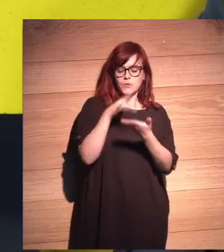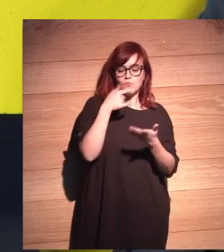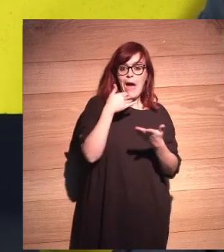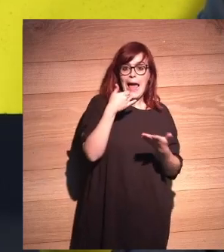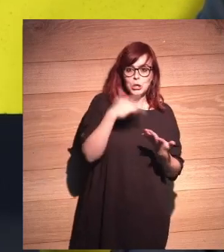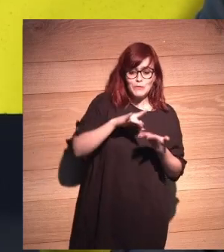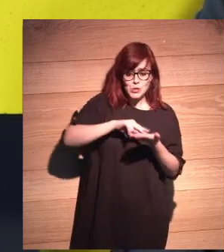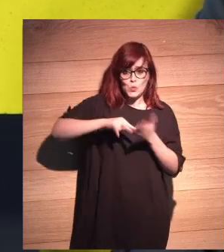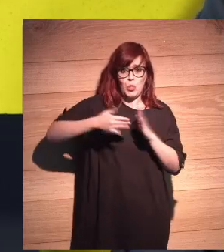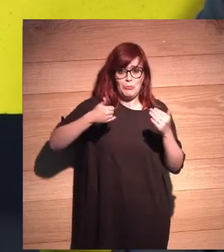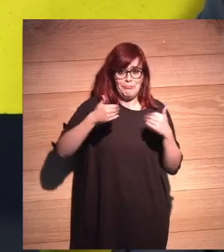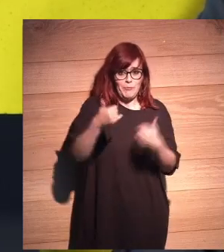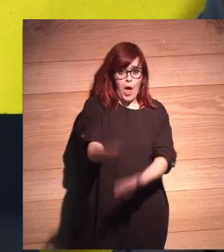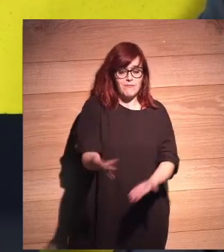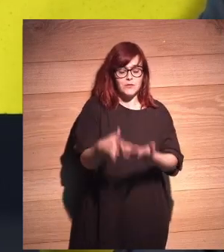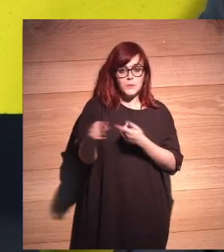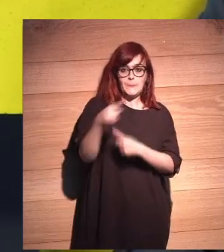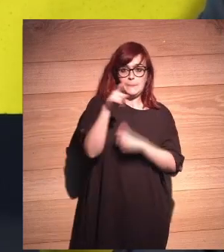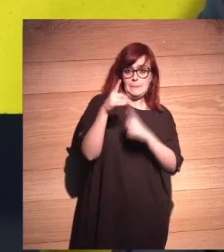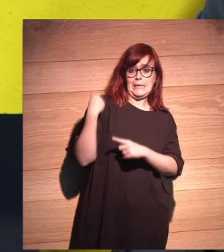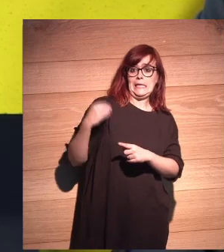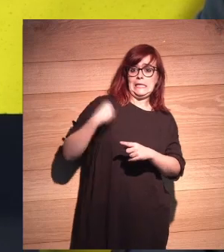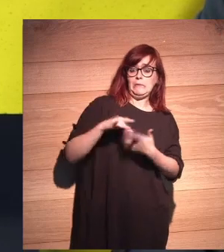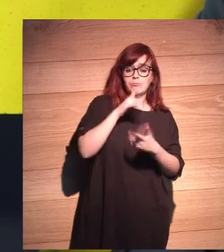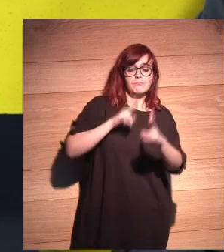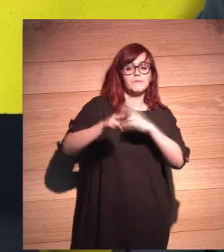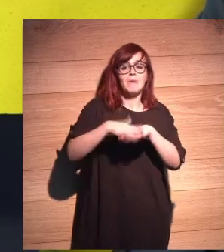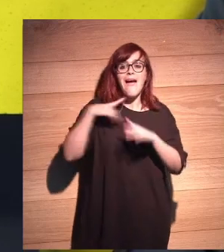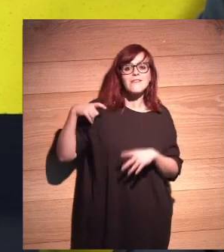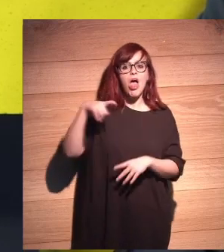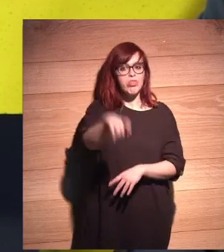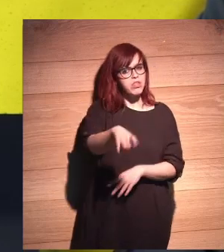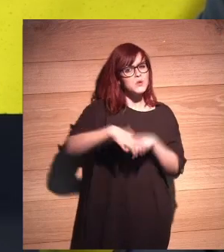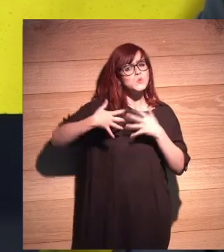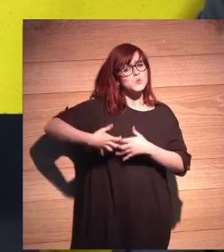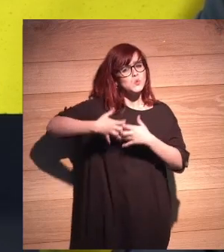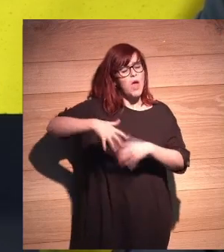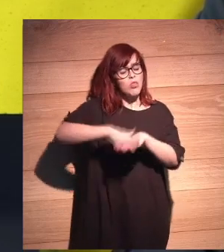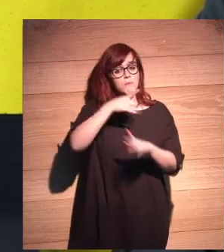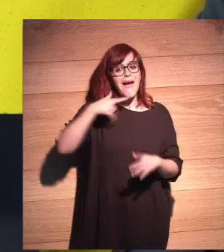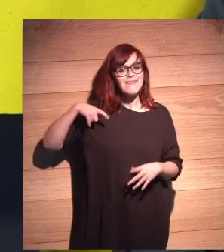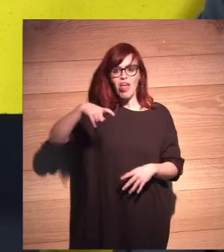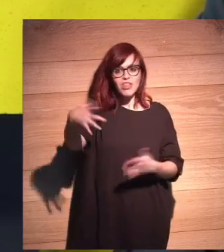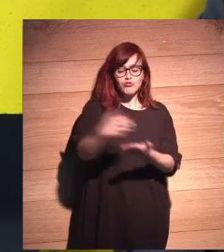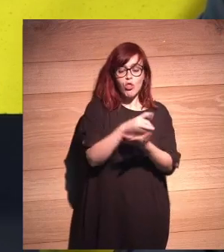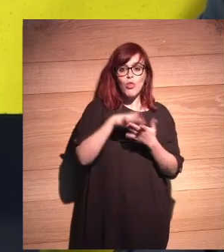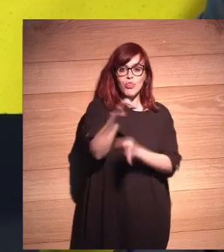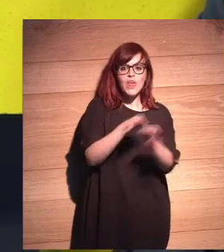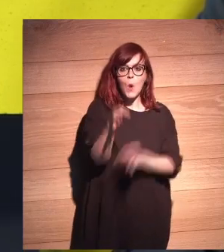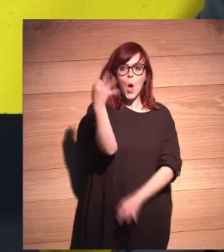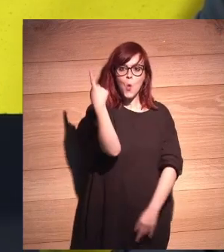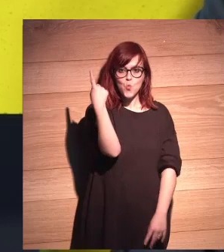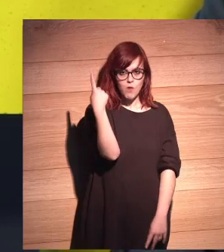para las que no tenemos soluciones y tenemos que asumirlo. El cáncer, llevamos décadas luchando, yo digo, todos los cánceres son una única célula,